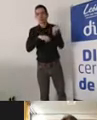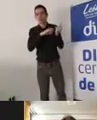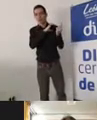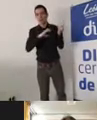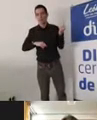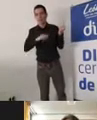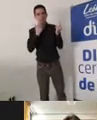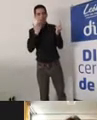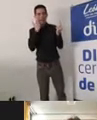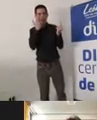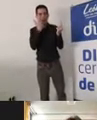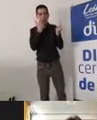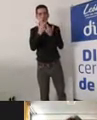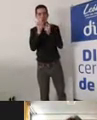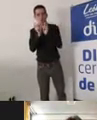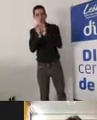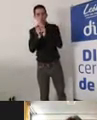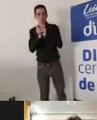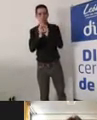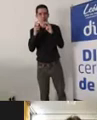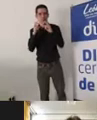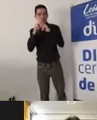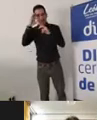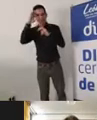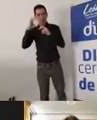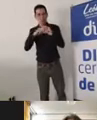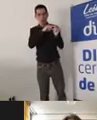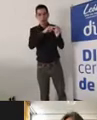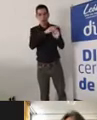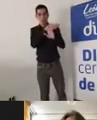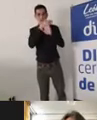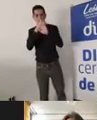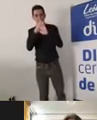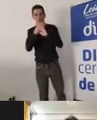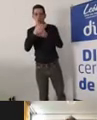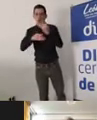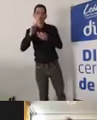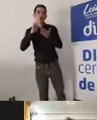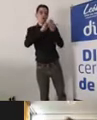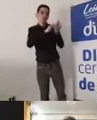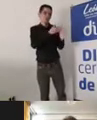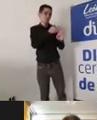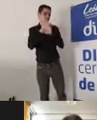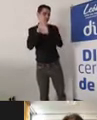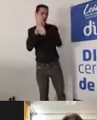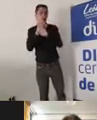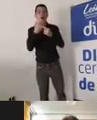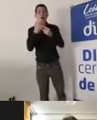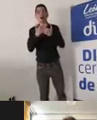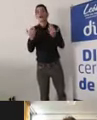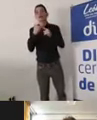fin. Pero en este caso, como ya sale la discusión el grupo armado, entra a la discusión democrática otras opciones